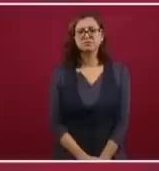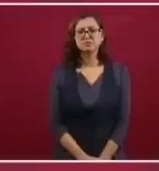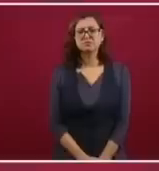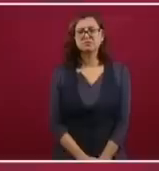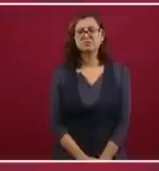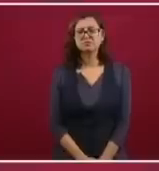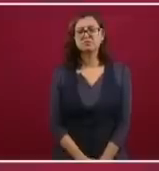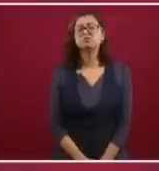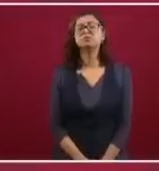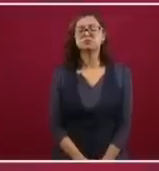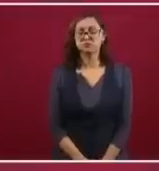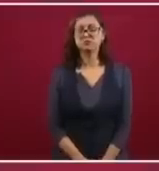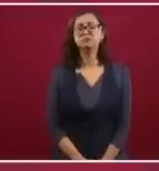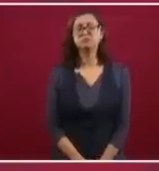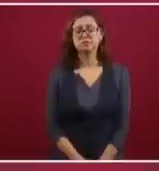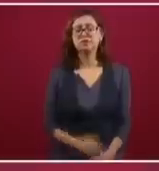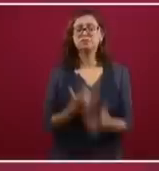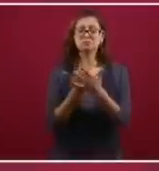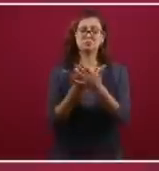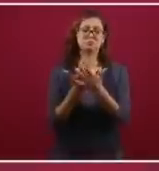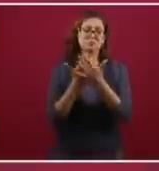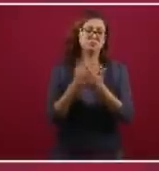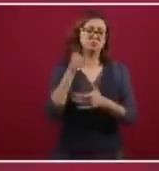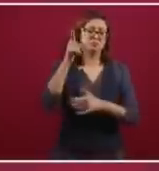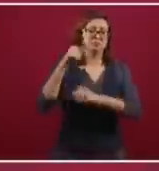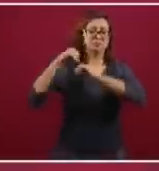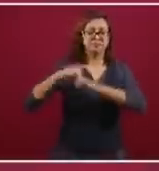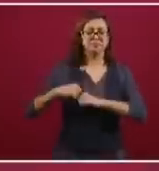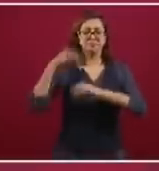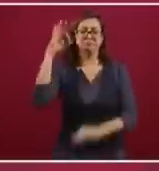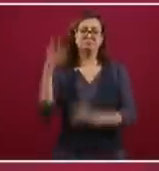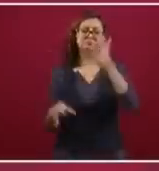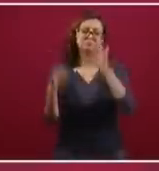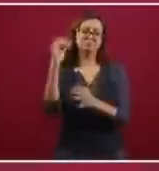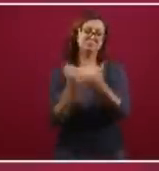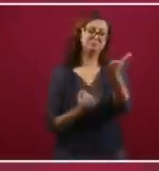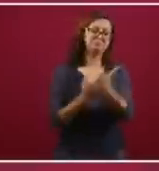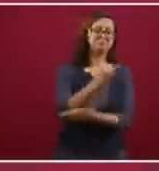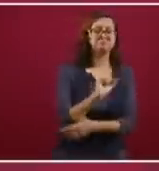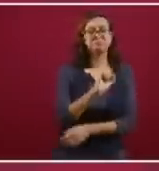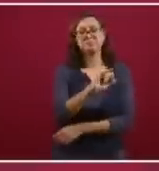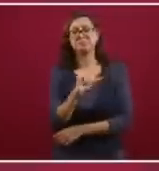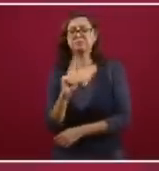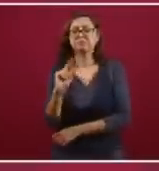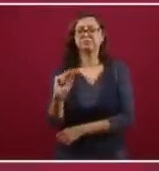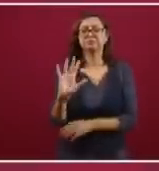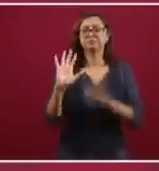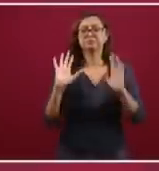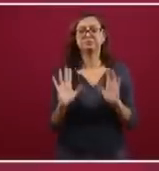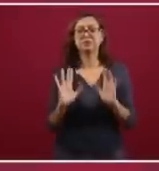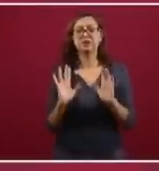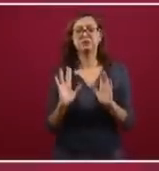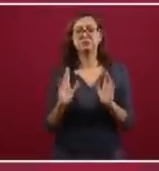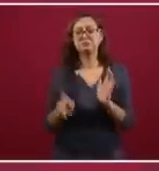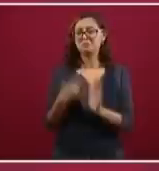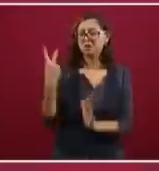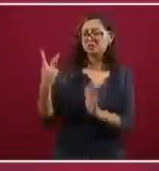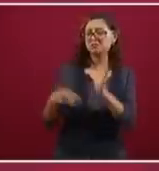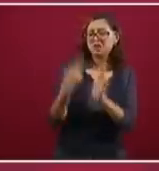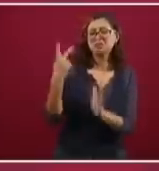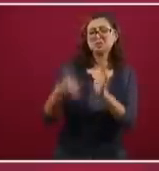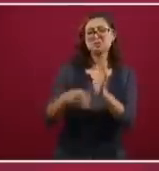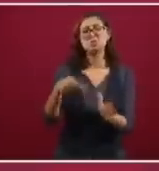que el Poder Judicial resuelva. Ya se han desechado